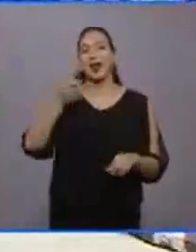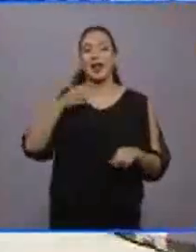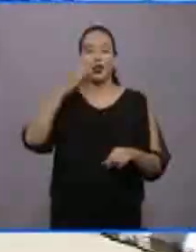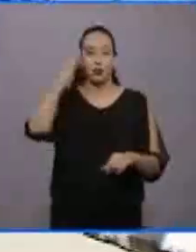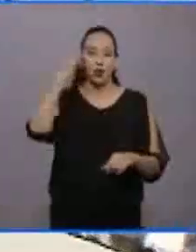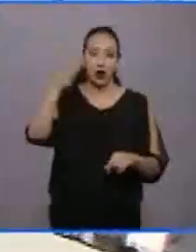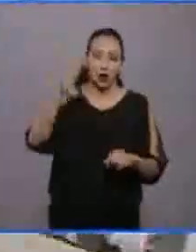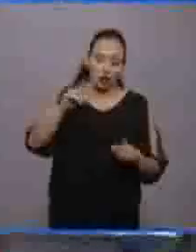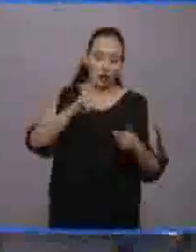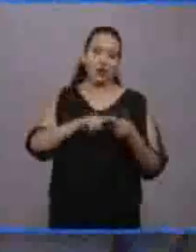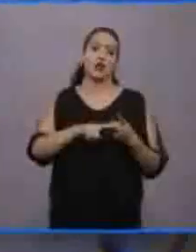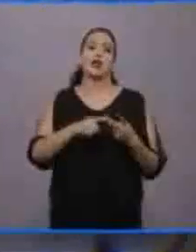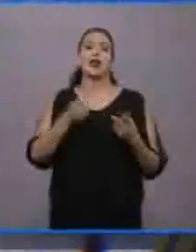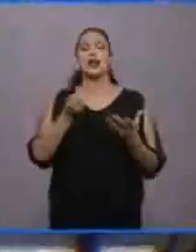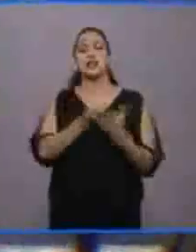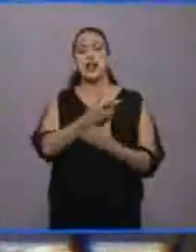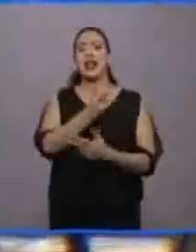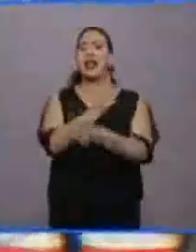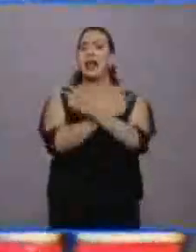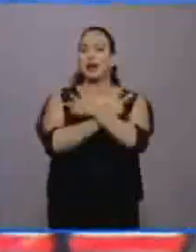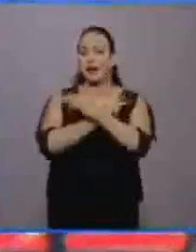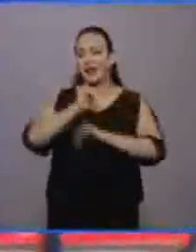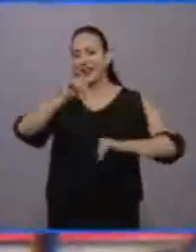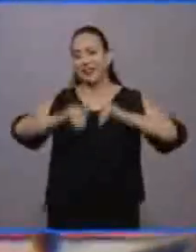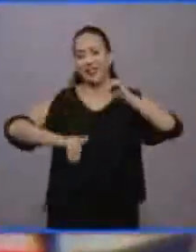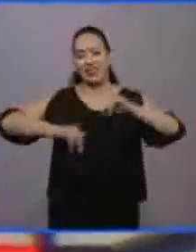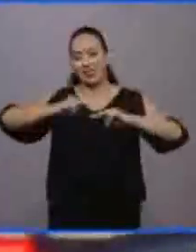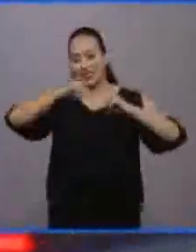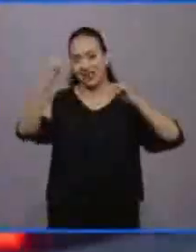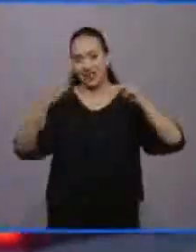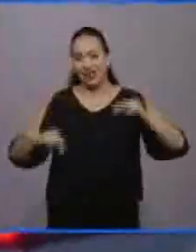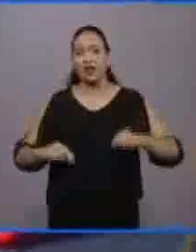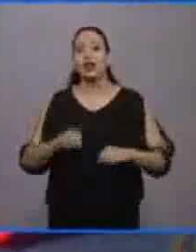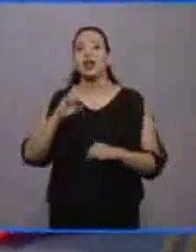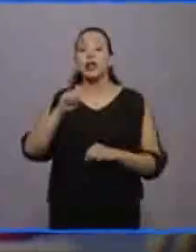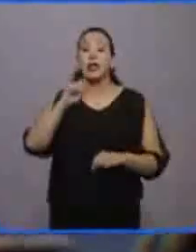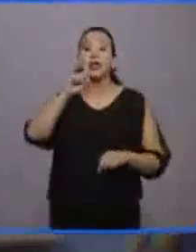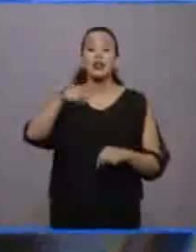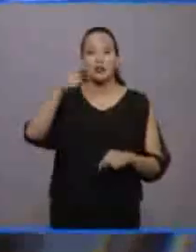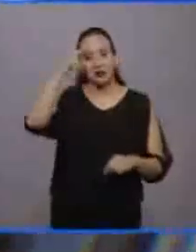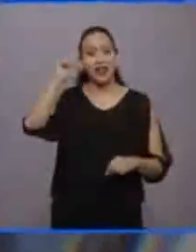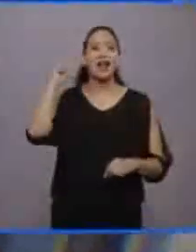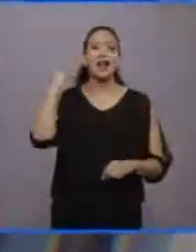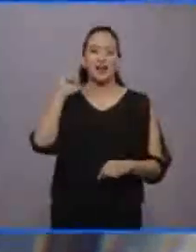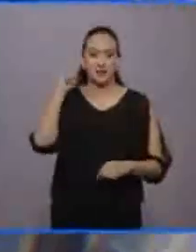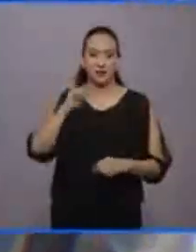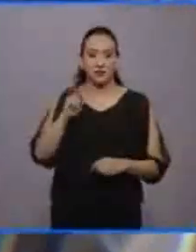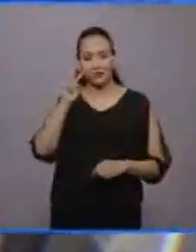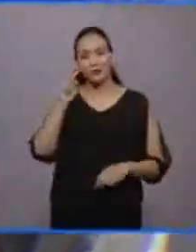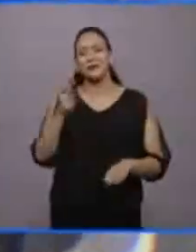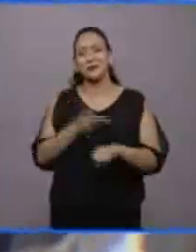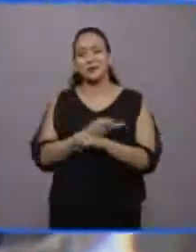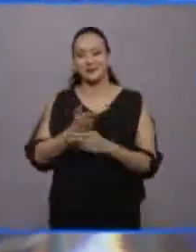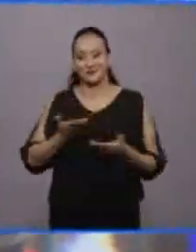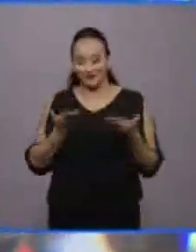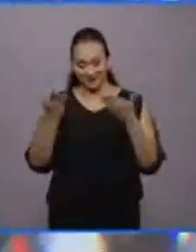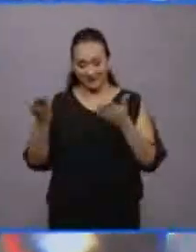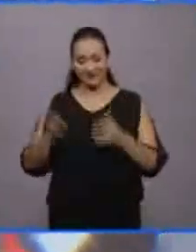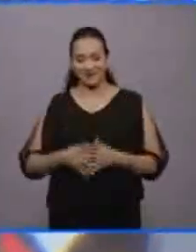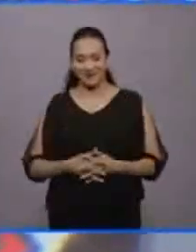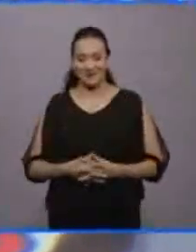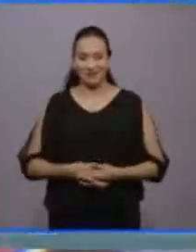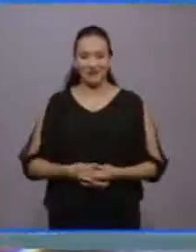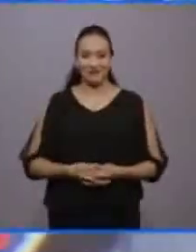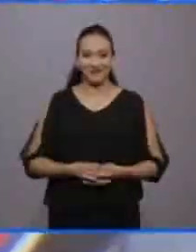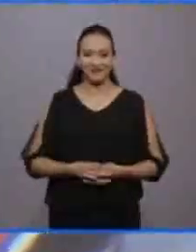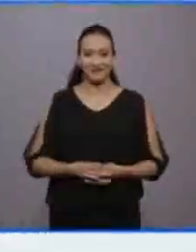a Cuernavaca, a los balnearios y principalmente al puerto de Acapulco. Escuchemos lo que nos comentó uno de estos